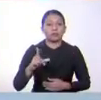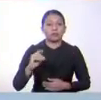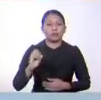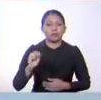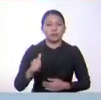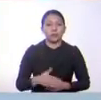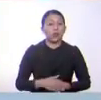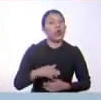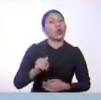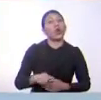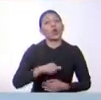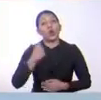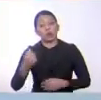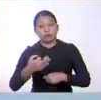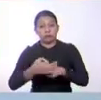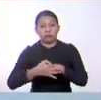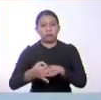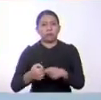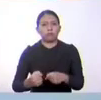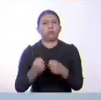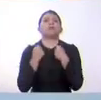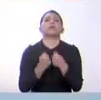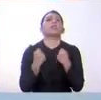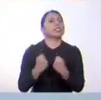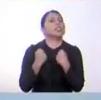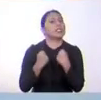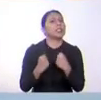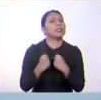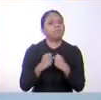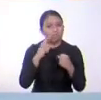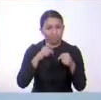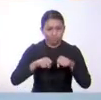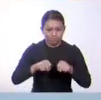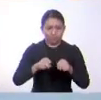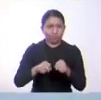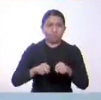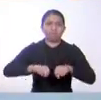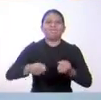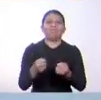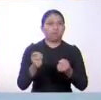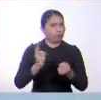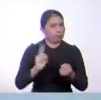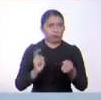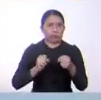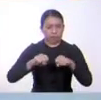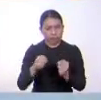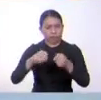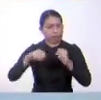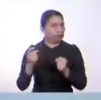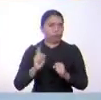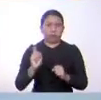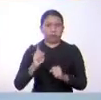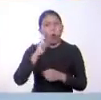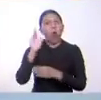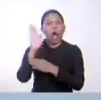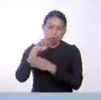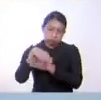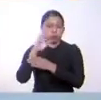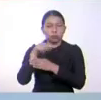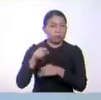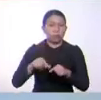que otras células son bastante más resistentes, no se doblan con facilidad porque tienen esa